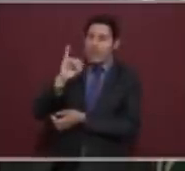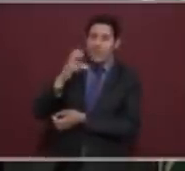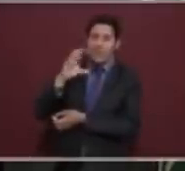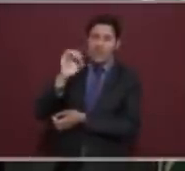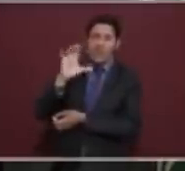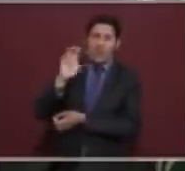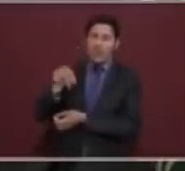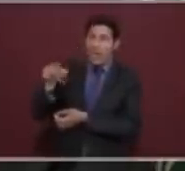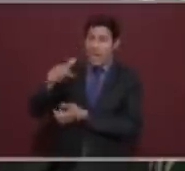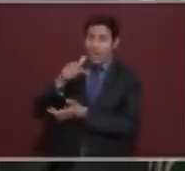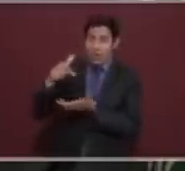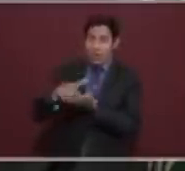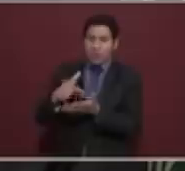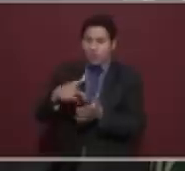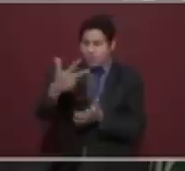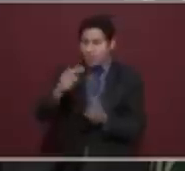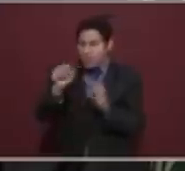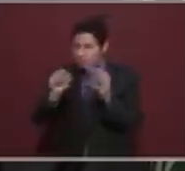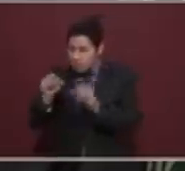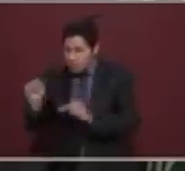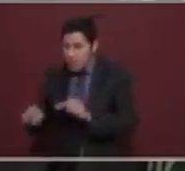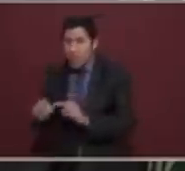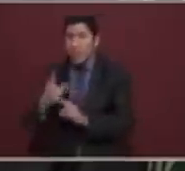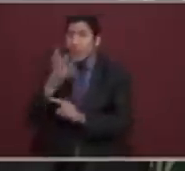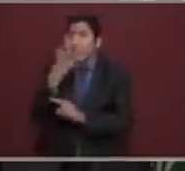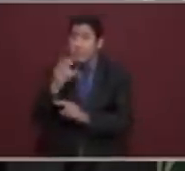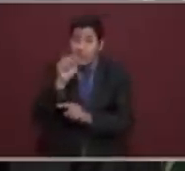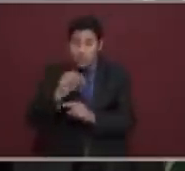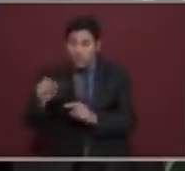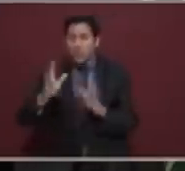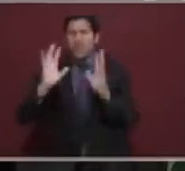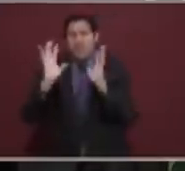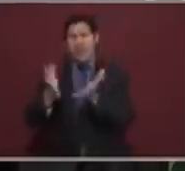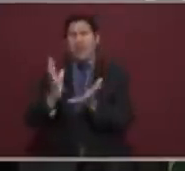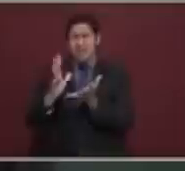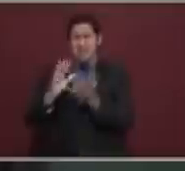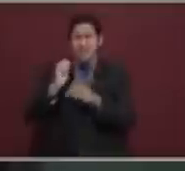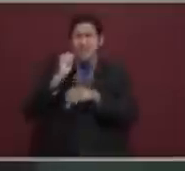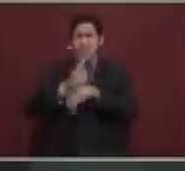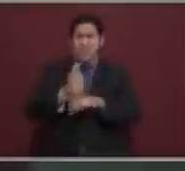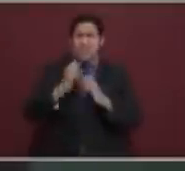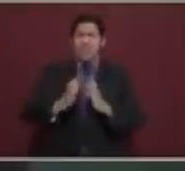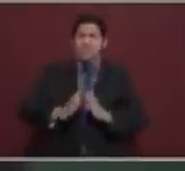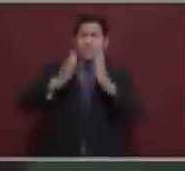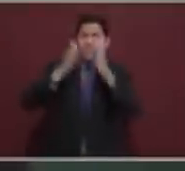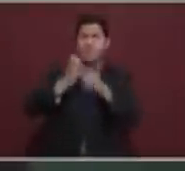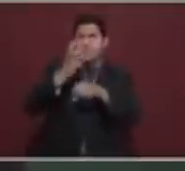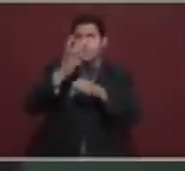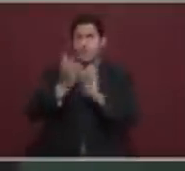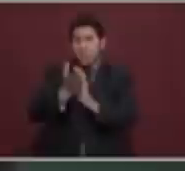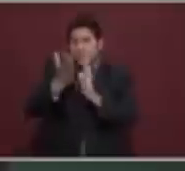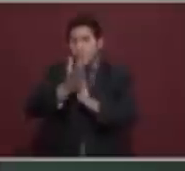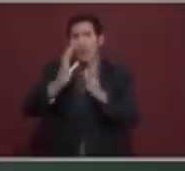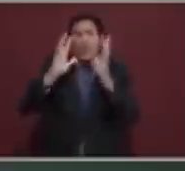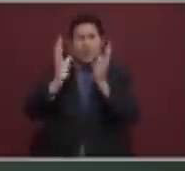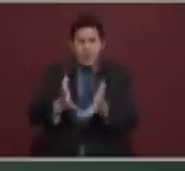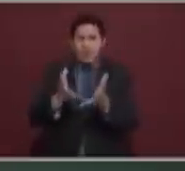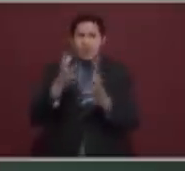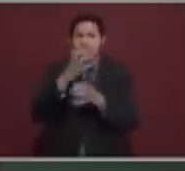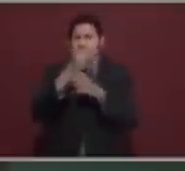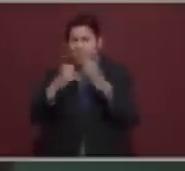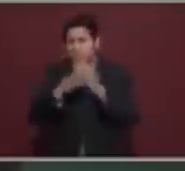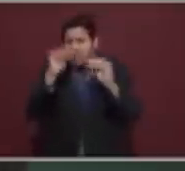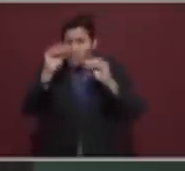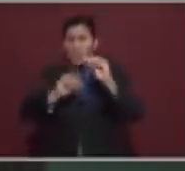pero en 10 de ellas ya tenemos las instalaciones completas aportadas